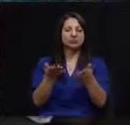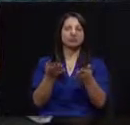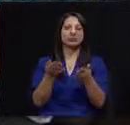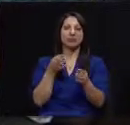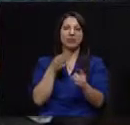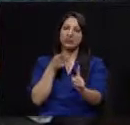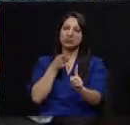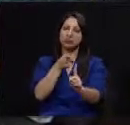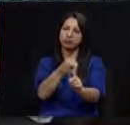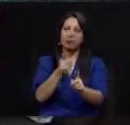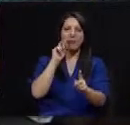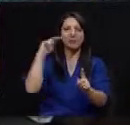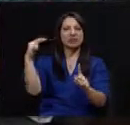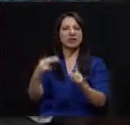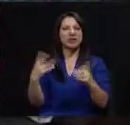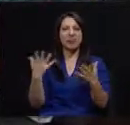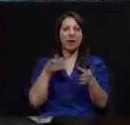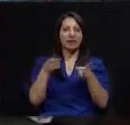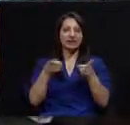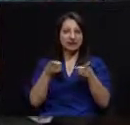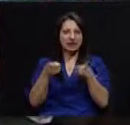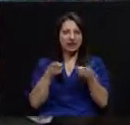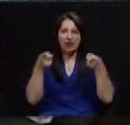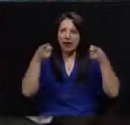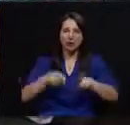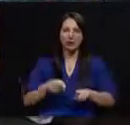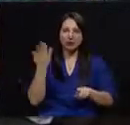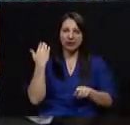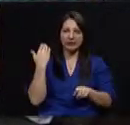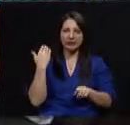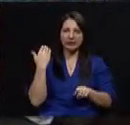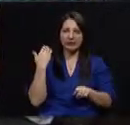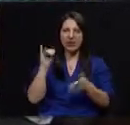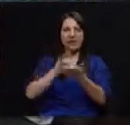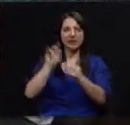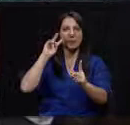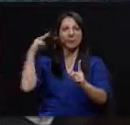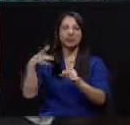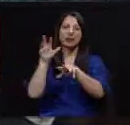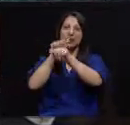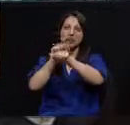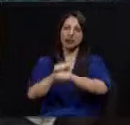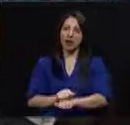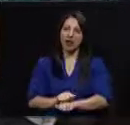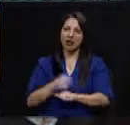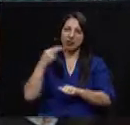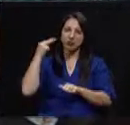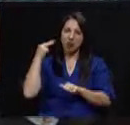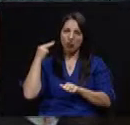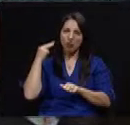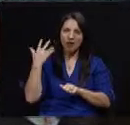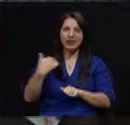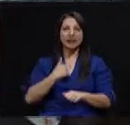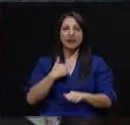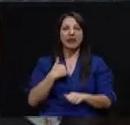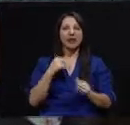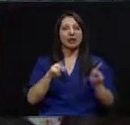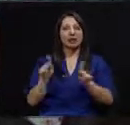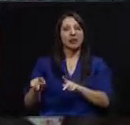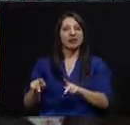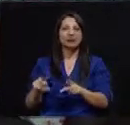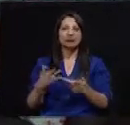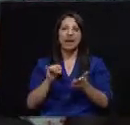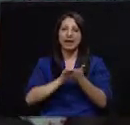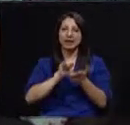es la perspectiva descriptiva de los hechos históricos. Esa es la visión tradicional de la historia que tiene la